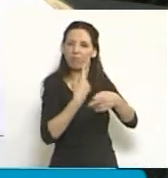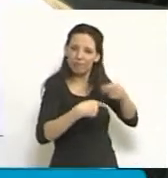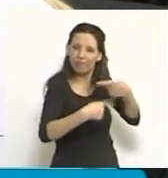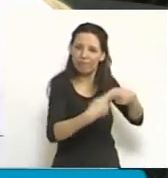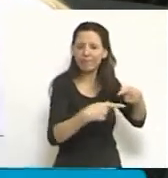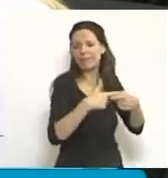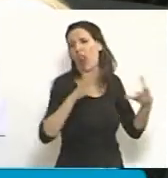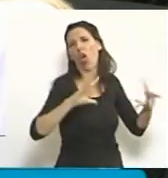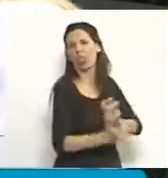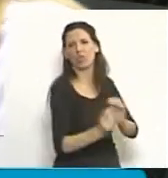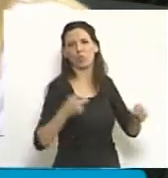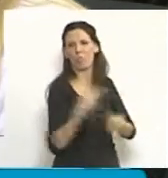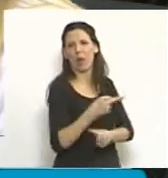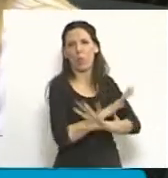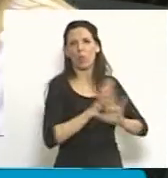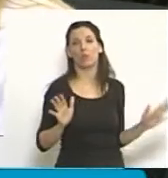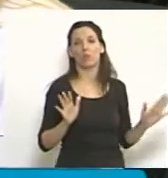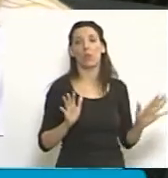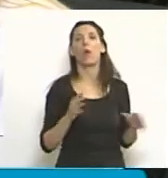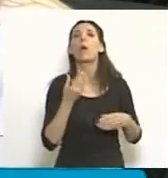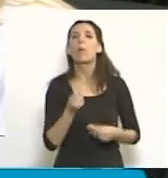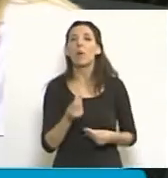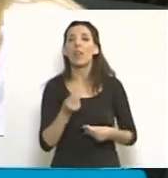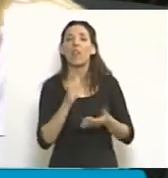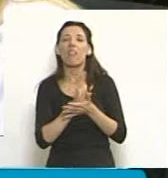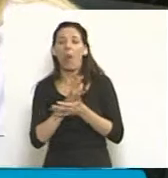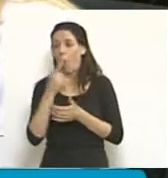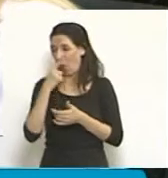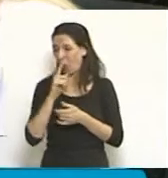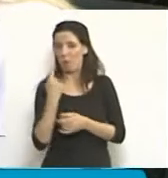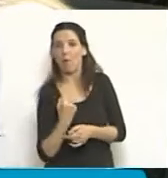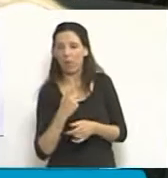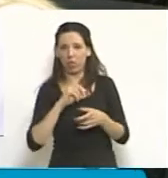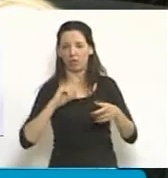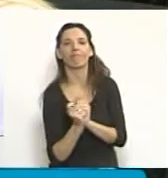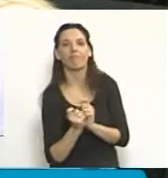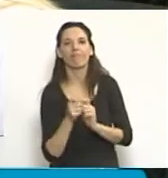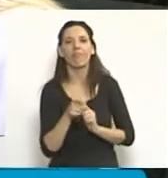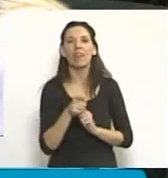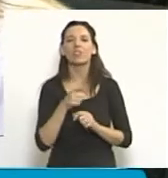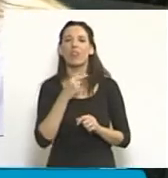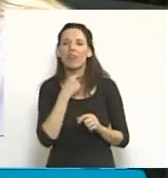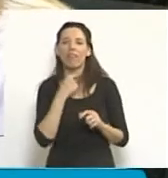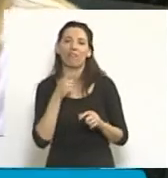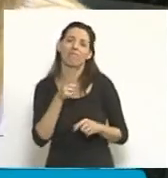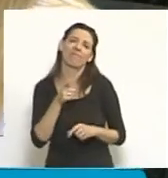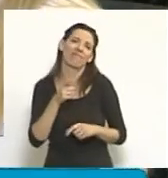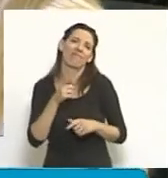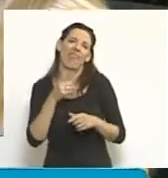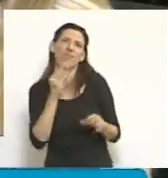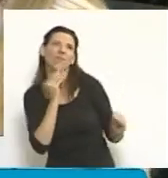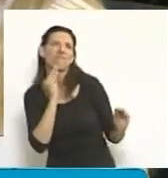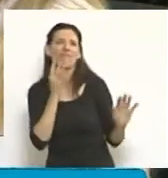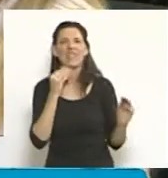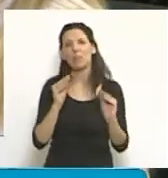digamos, con alguna del maquillaje que le han puesto a las reformas de último momento la situación de los trabajadores, pero no hay ninguna duda